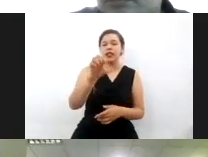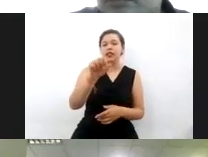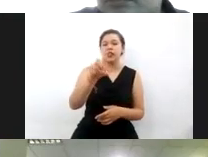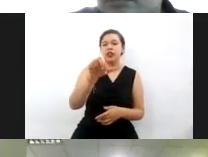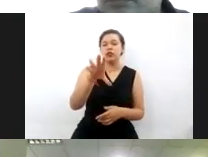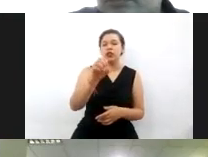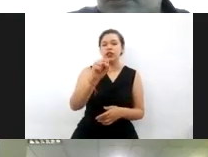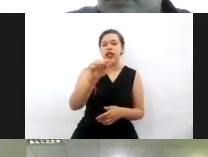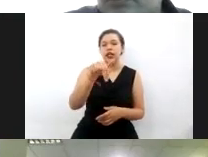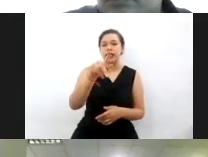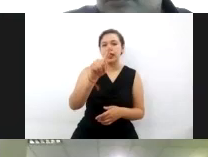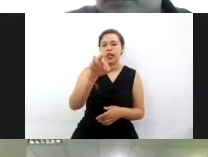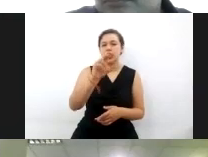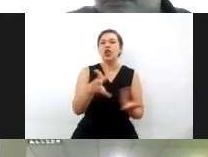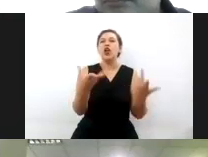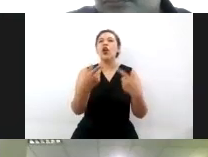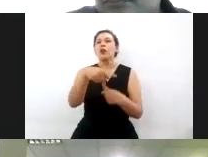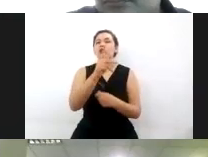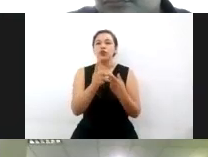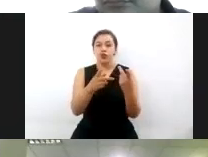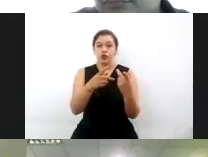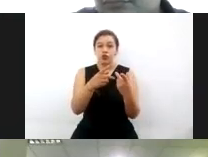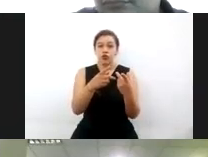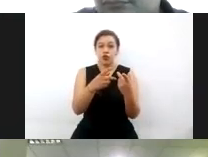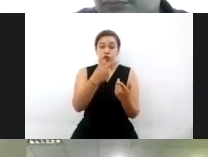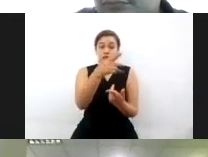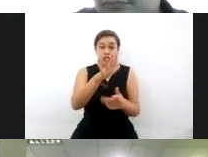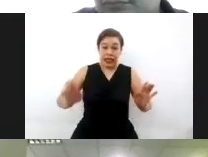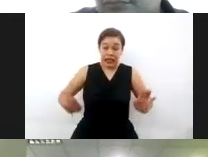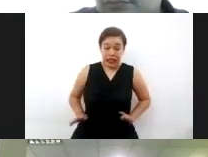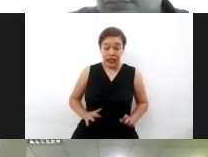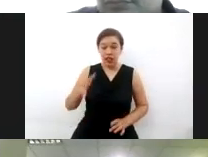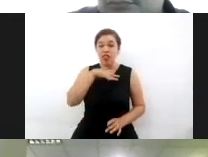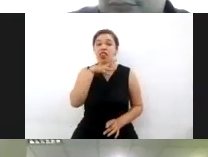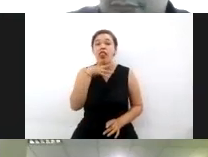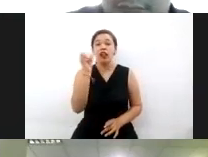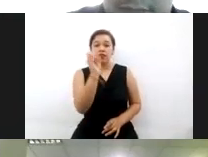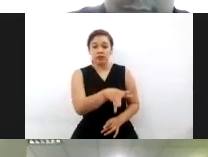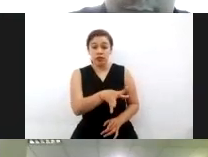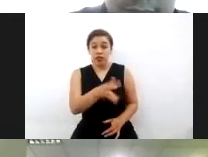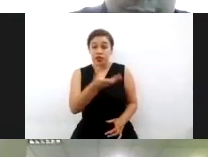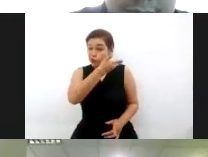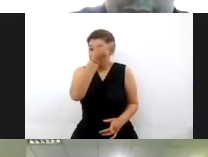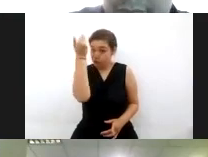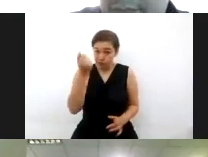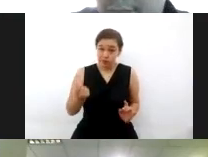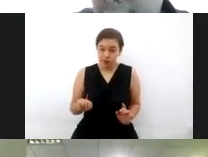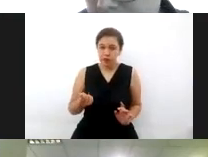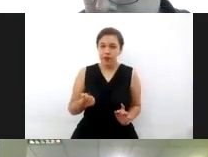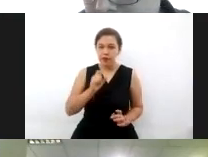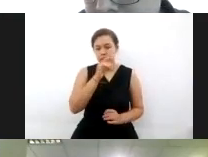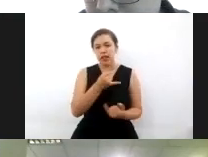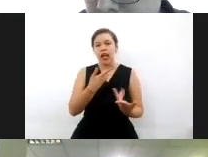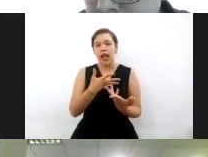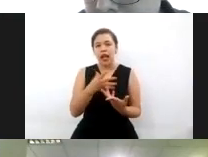la procedencia y que obviamente no sabemos la condición en la que ese material fue desechado. Es por eso que hay que dar una disposición